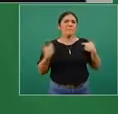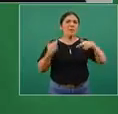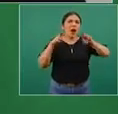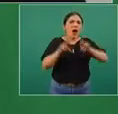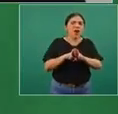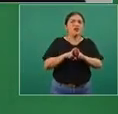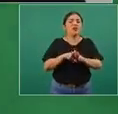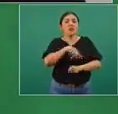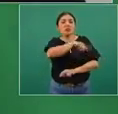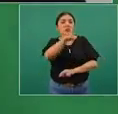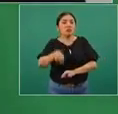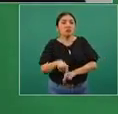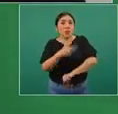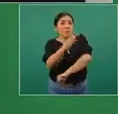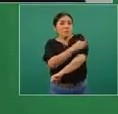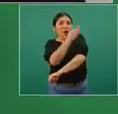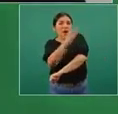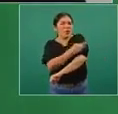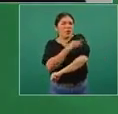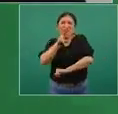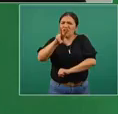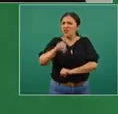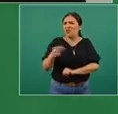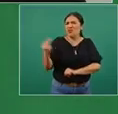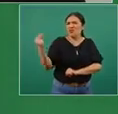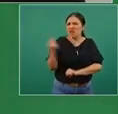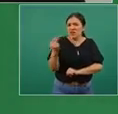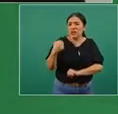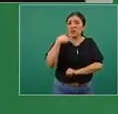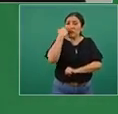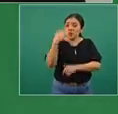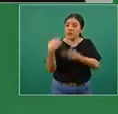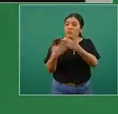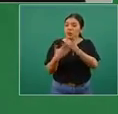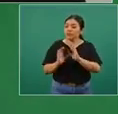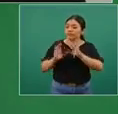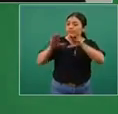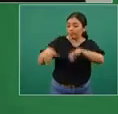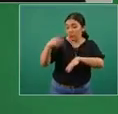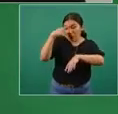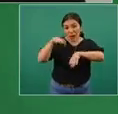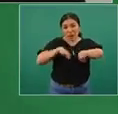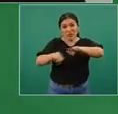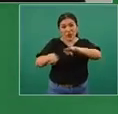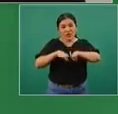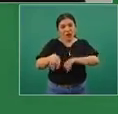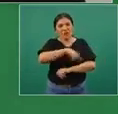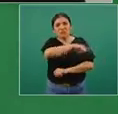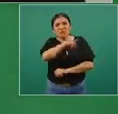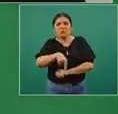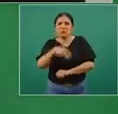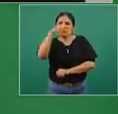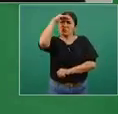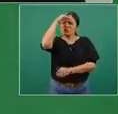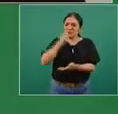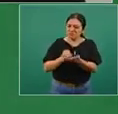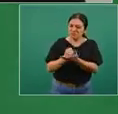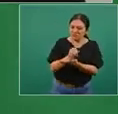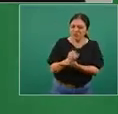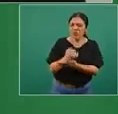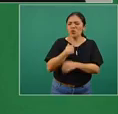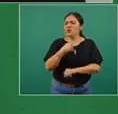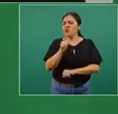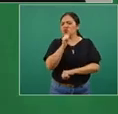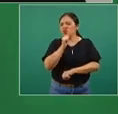no reciban la vacuna y quieran laborar, ya sea por decisión o porque no les toque,